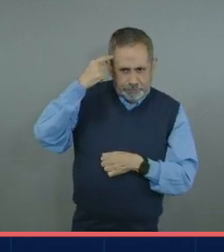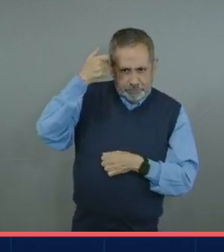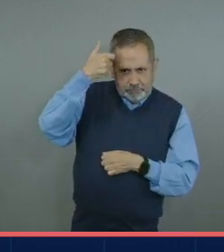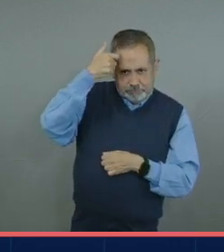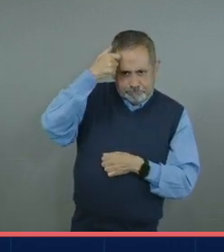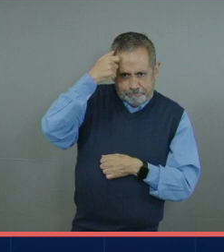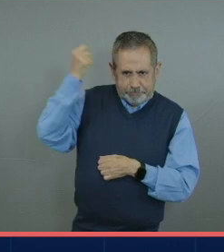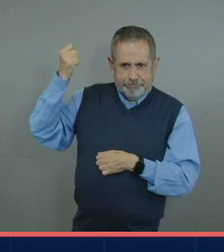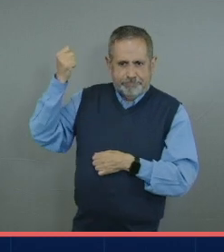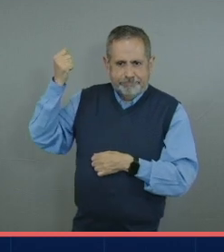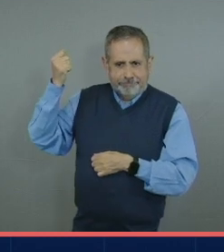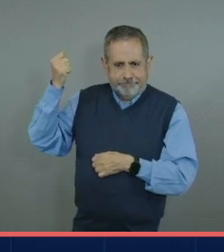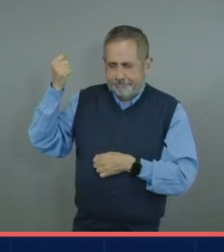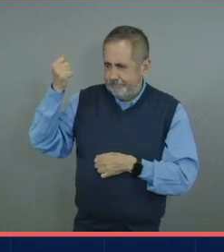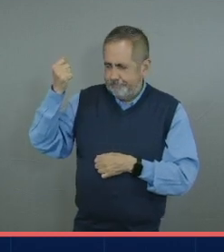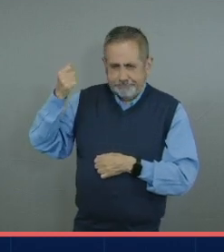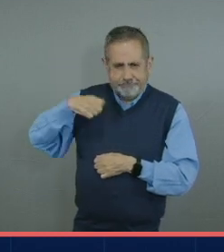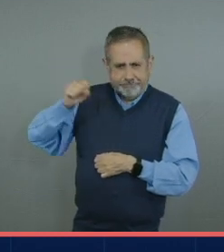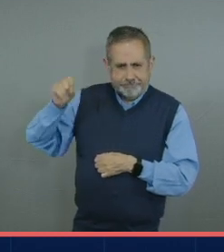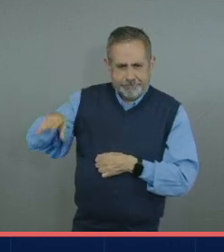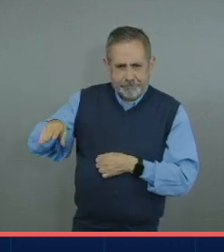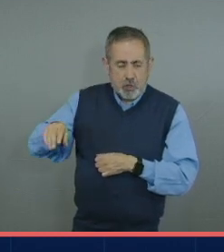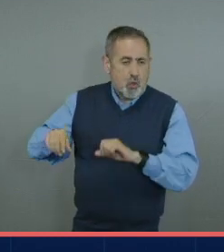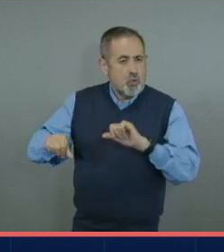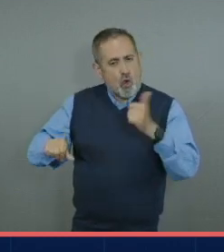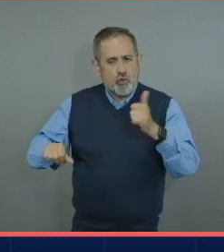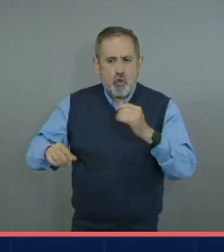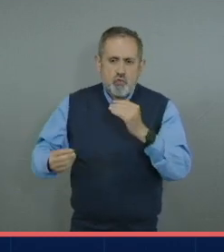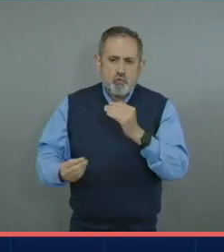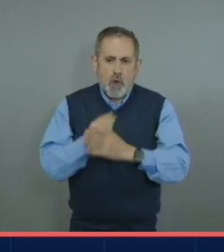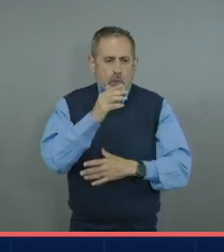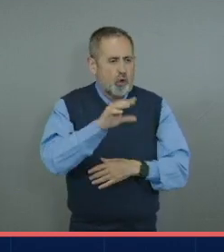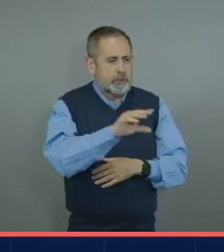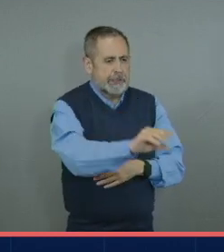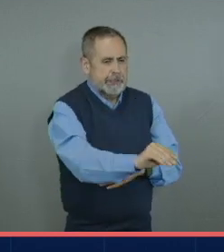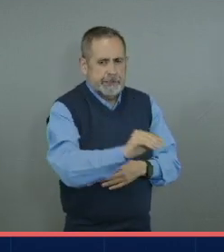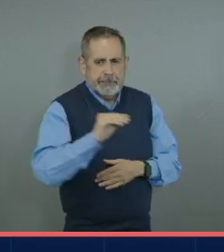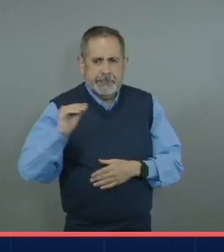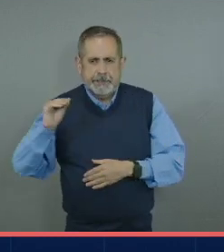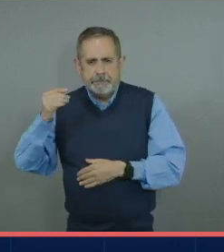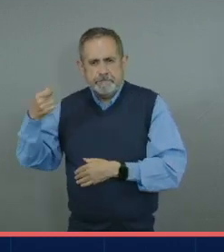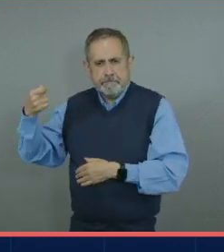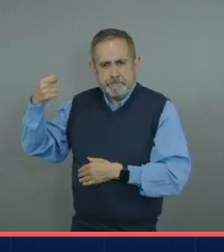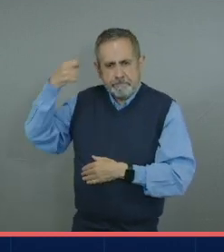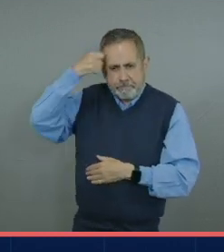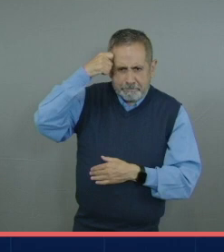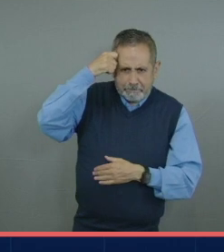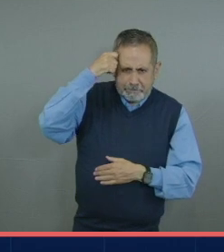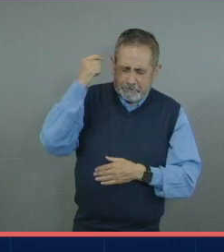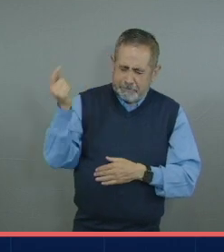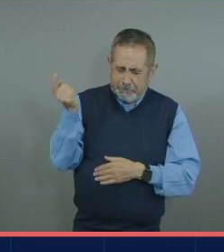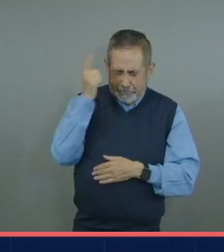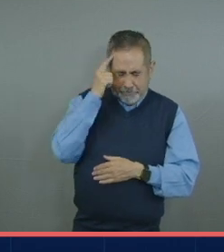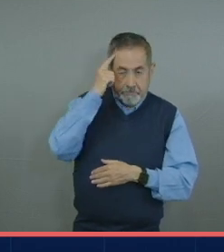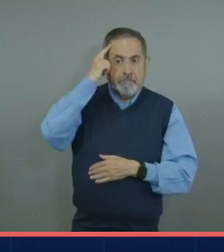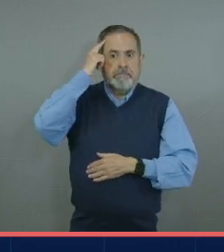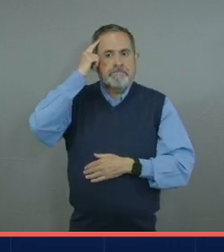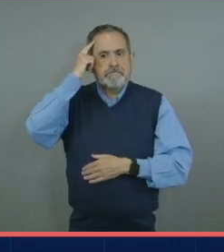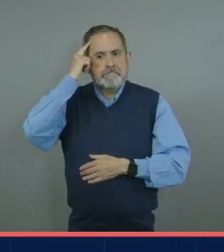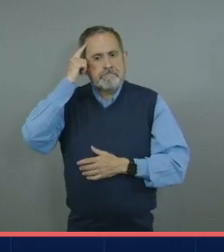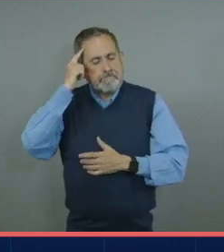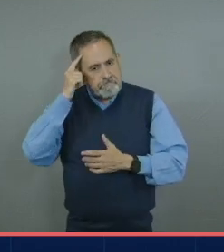arrancar los cabellos, pero sí van a quitar un chip. Y ese chip es un chip que quizá nos ha detenido